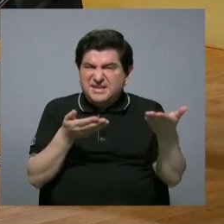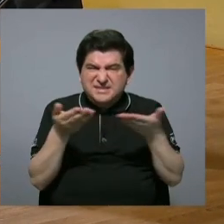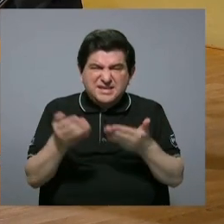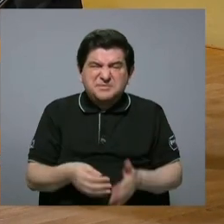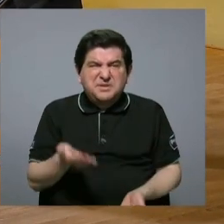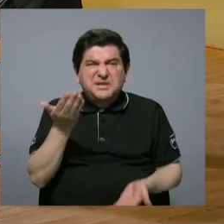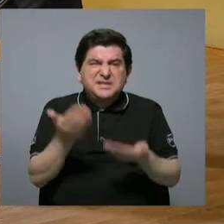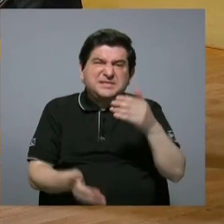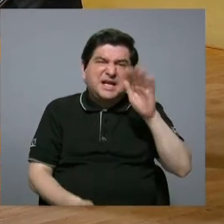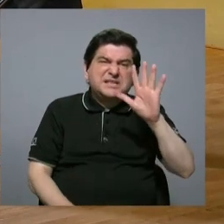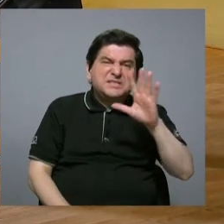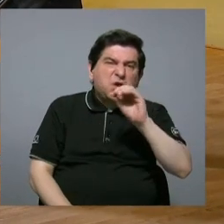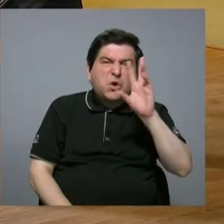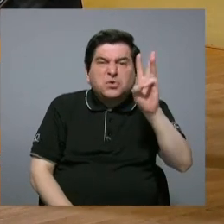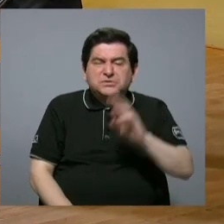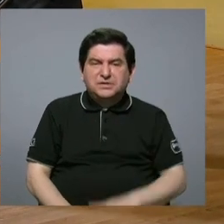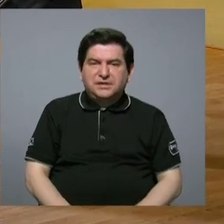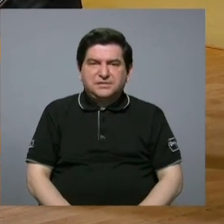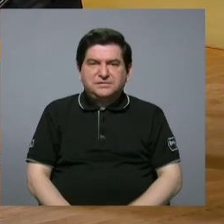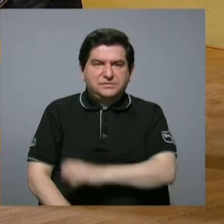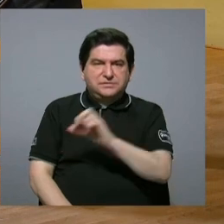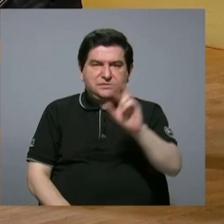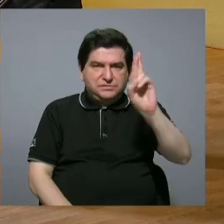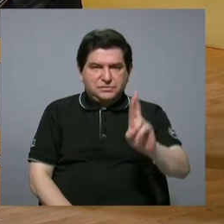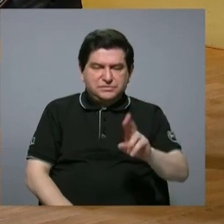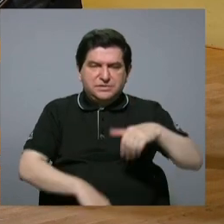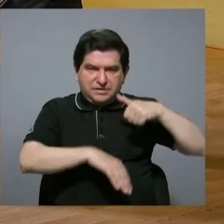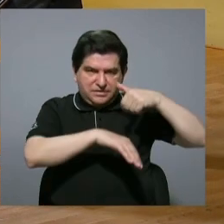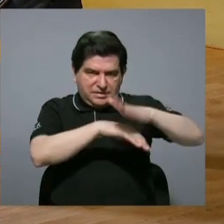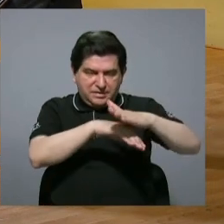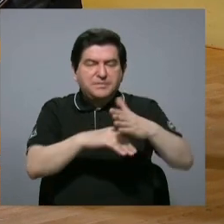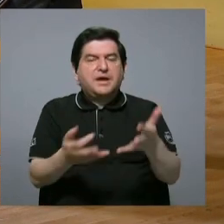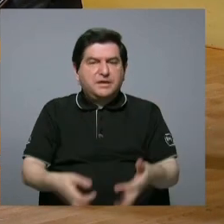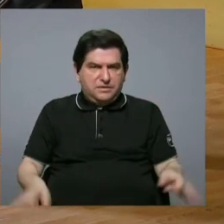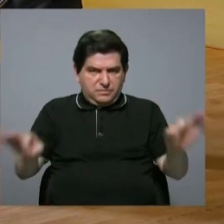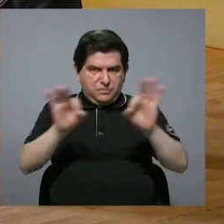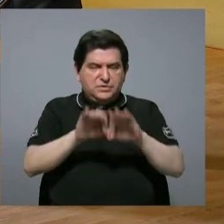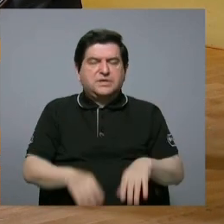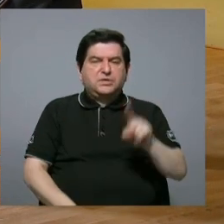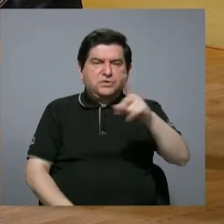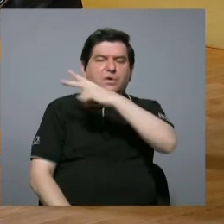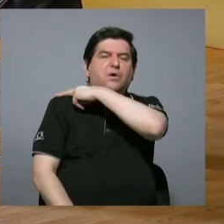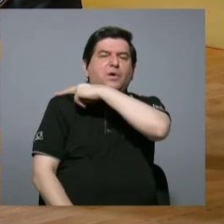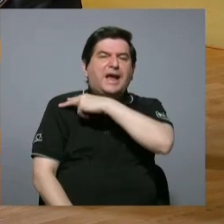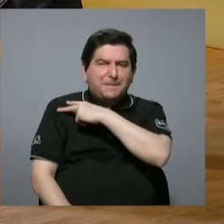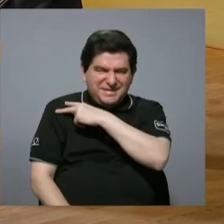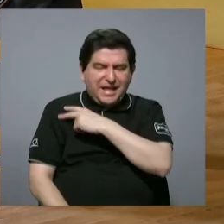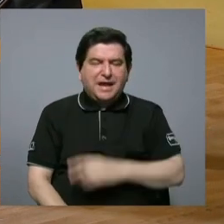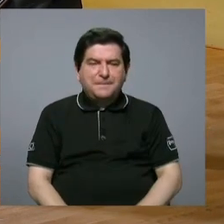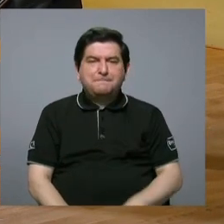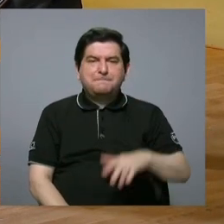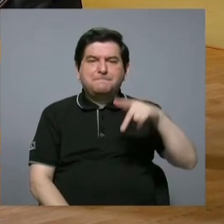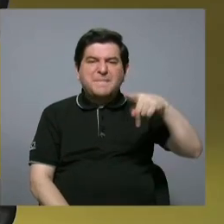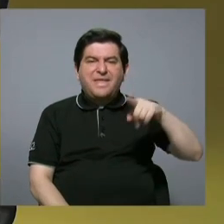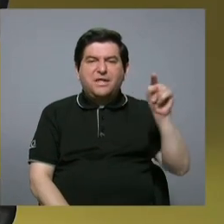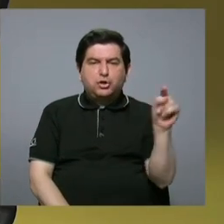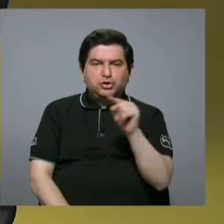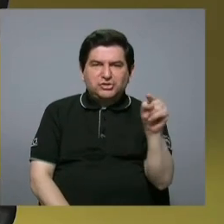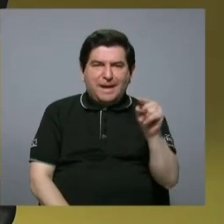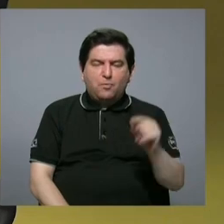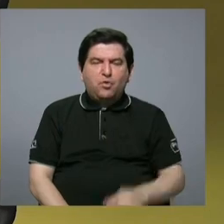5 o 6. Costa Rica entonces manda, esto es importante, manda a un capitán, Pedro Zamora,